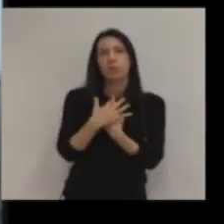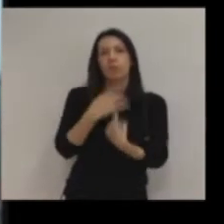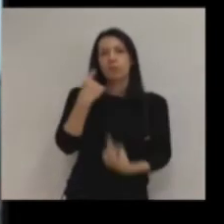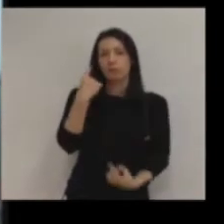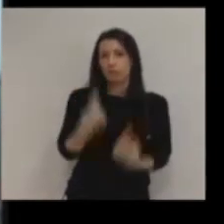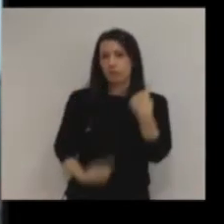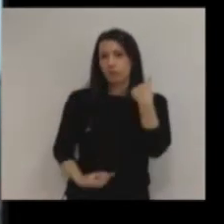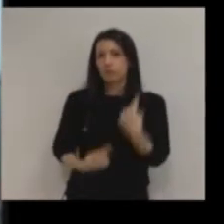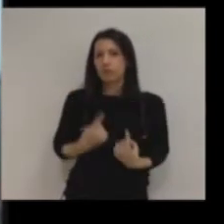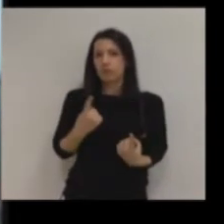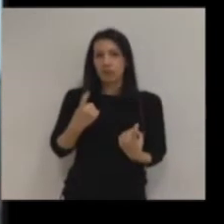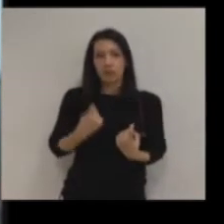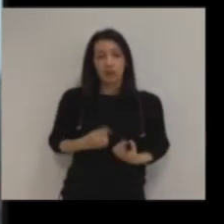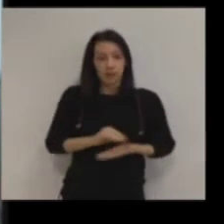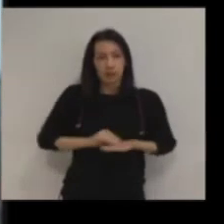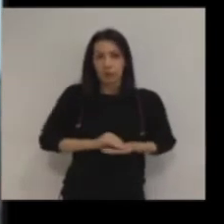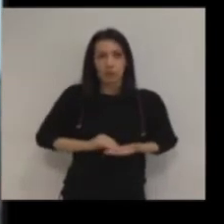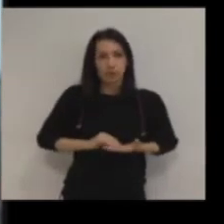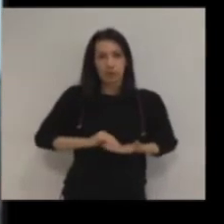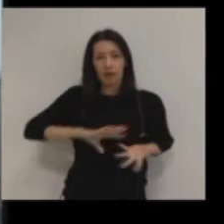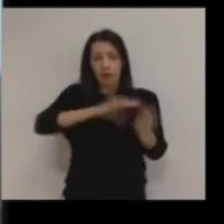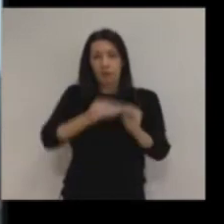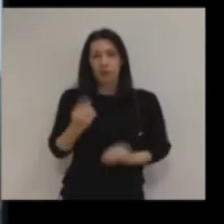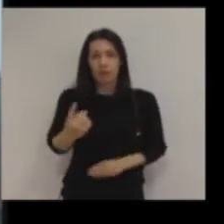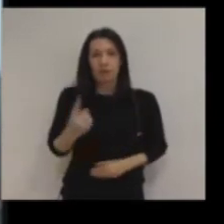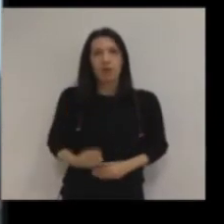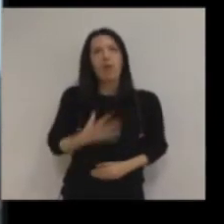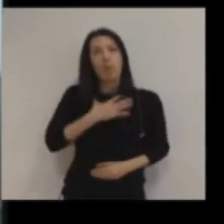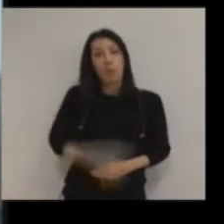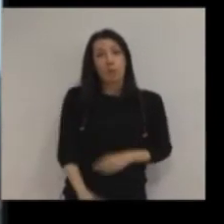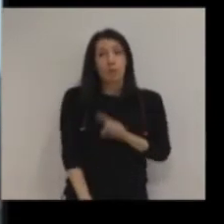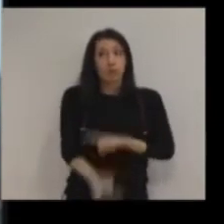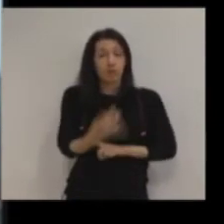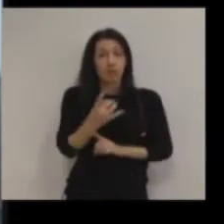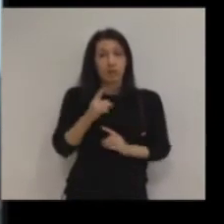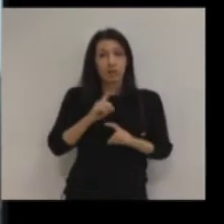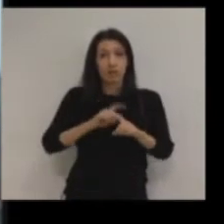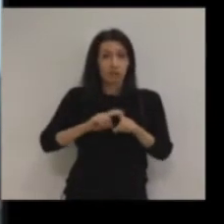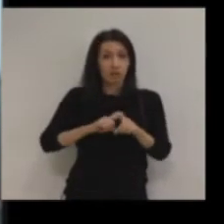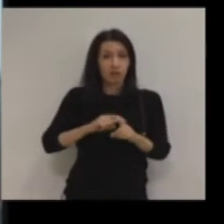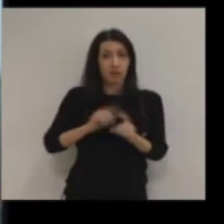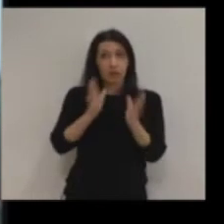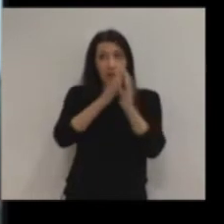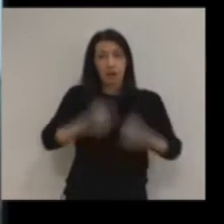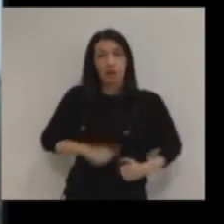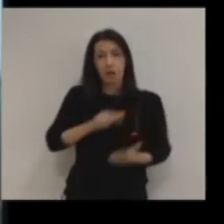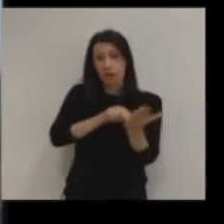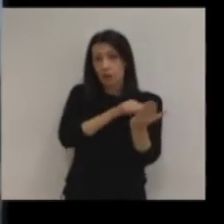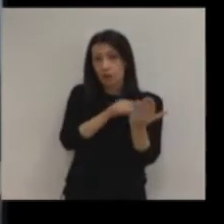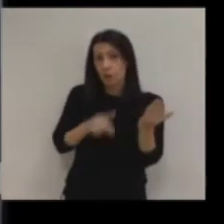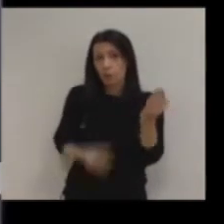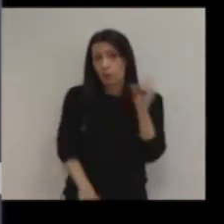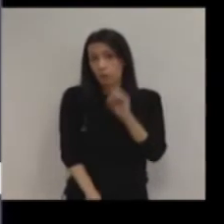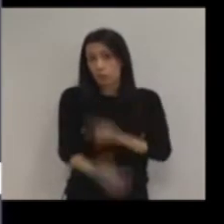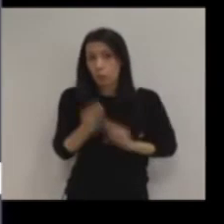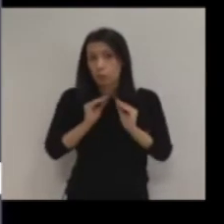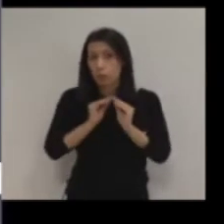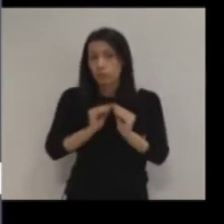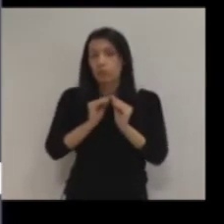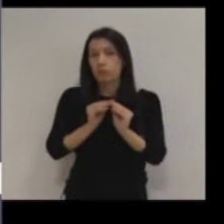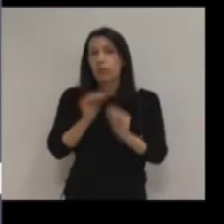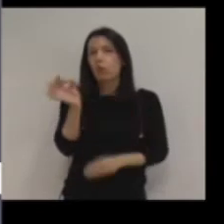situaciones que necesitan soluciones específicas. Quizá por eso surgen este tipo de convenciones o este tipo de...